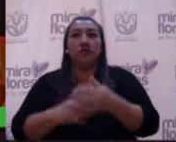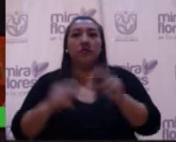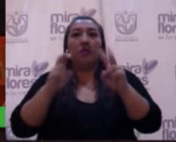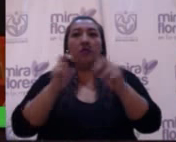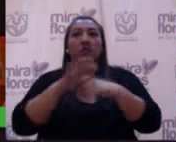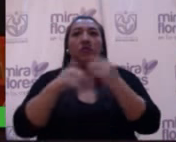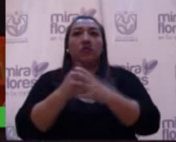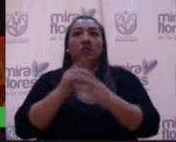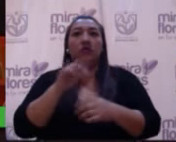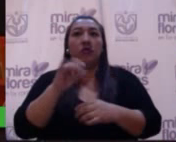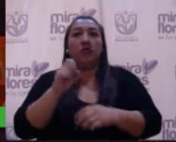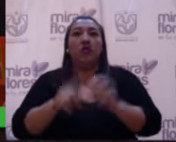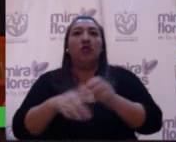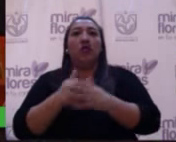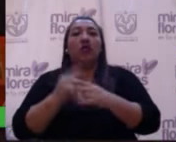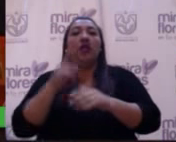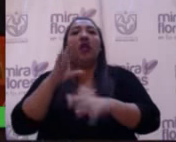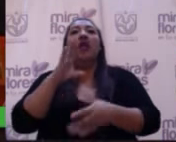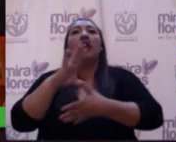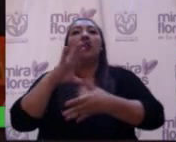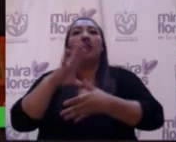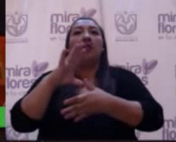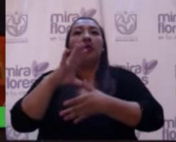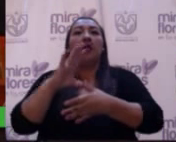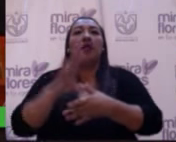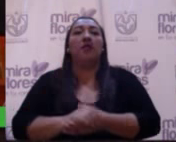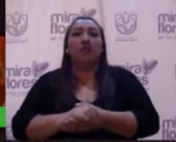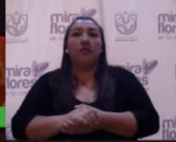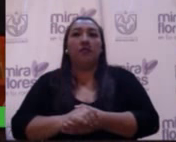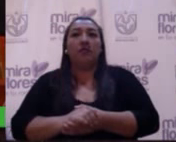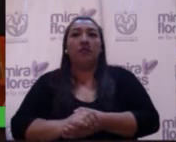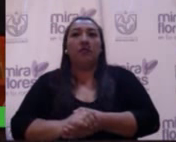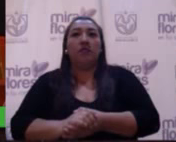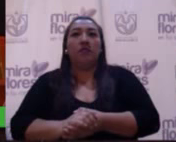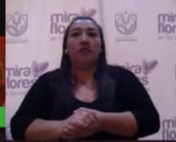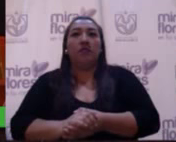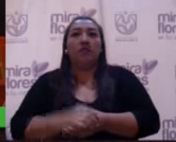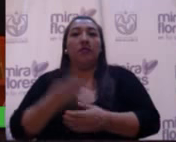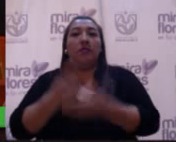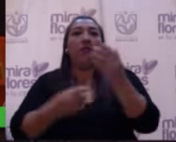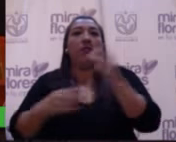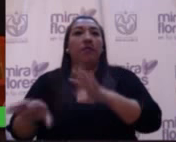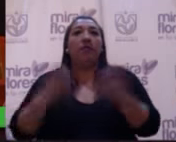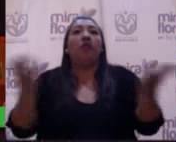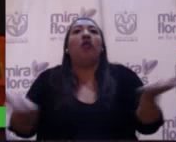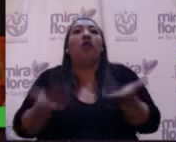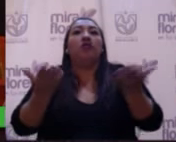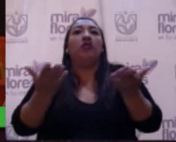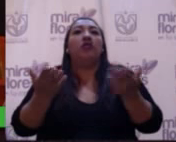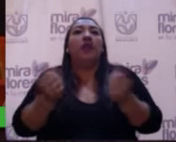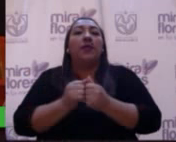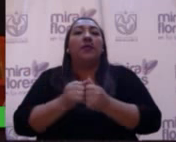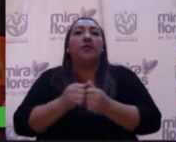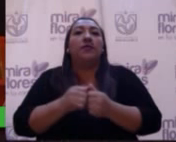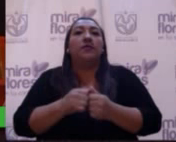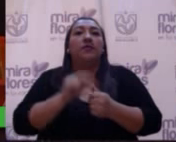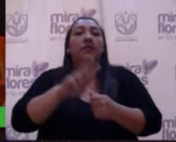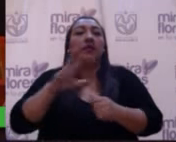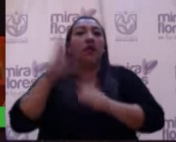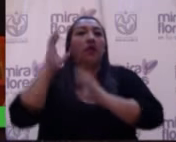Local Governance in Latin America in Meeting NDCs, que se llevará a cabo en el marco de la